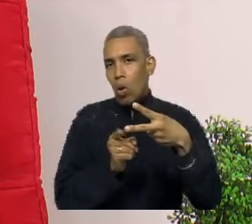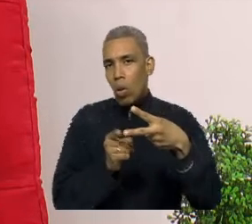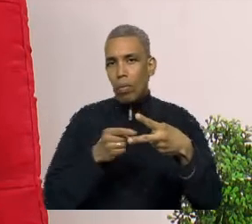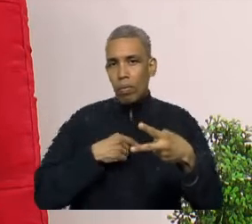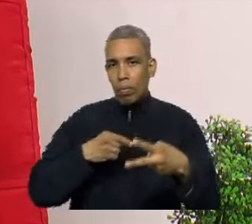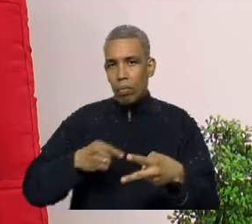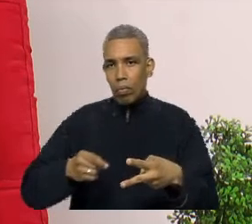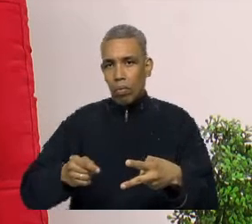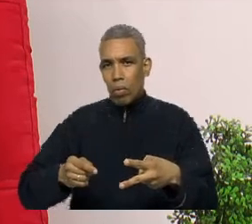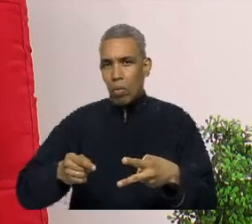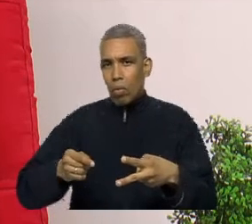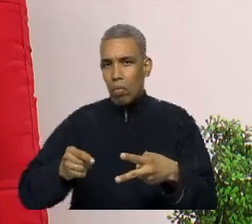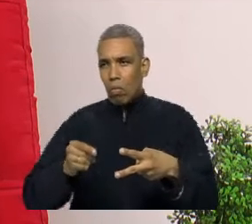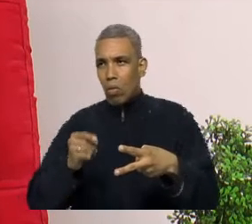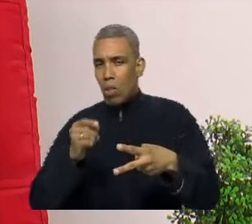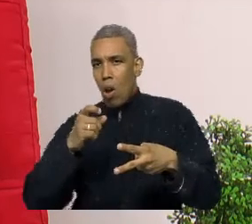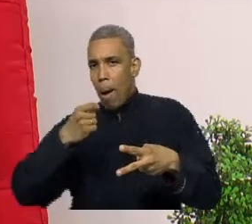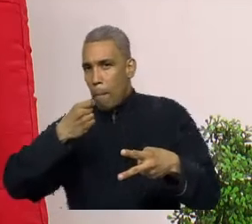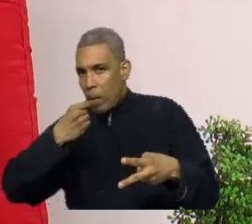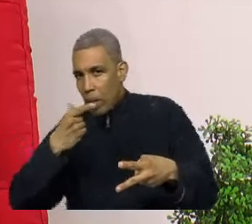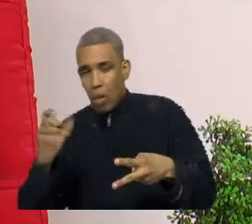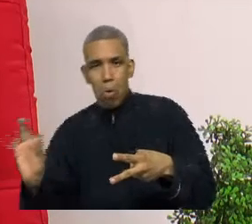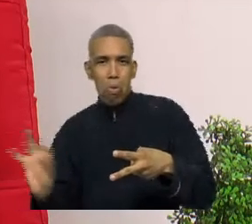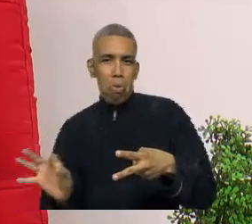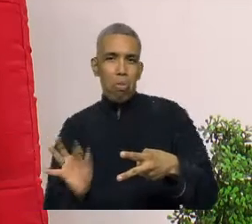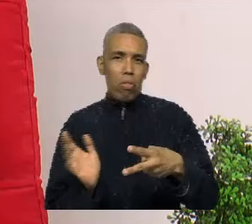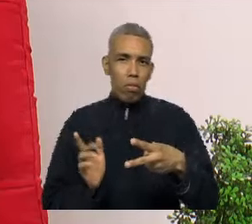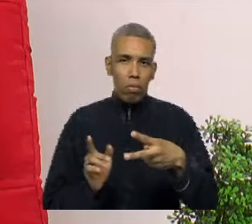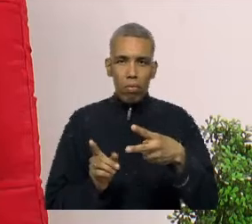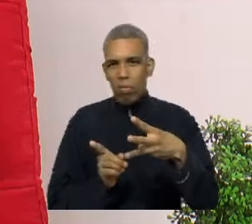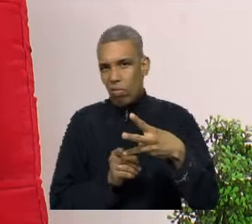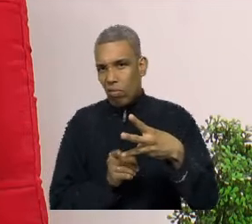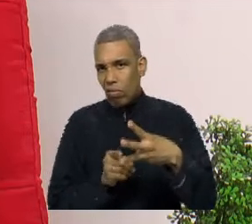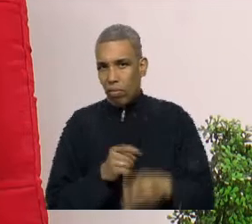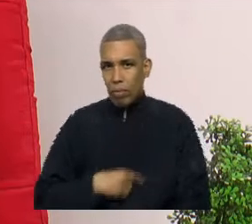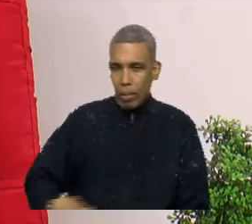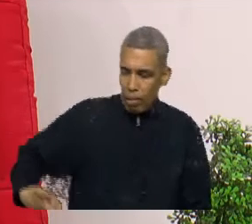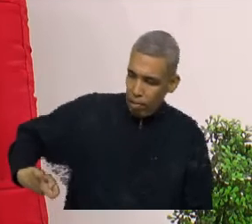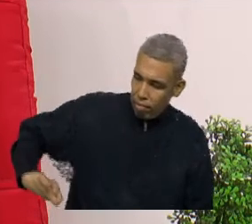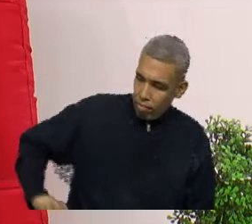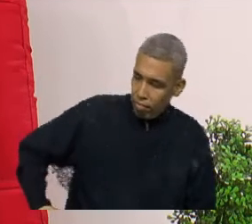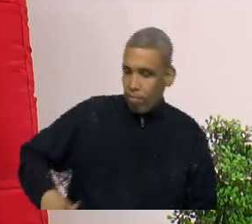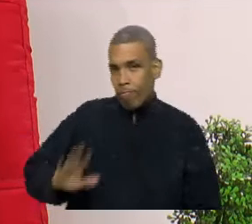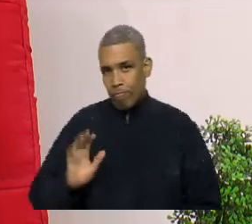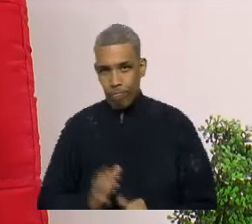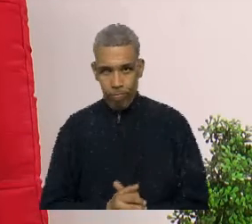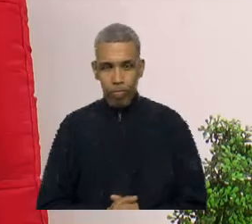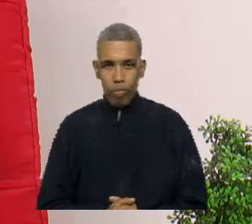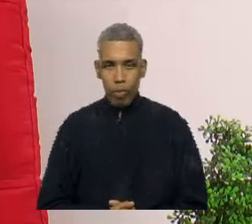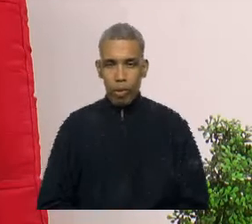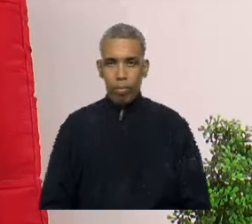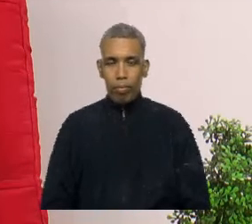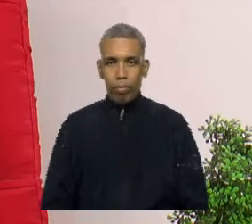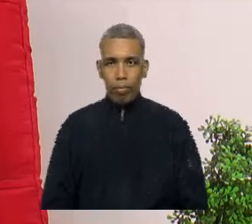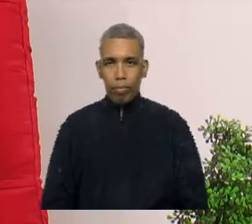o inyectados, ¿no?, cuando el niño está en una situación bastante severa, entonces se le pone por la vía endovenosa.